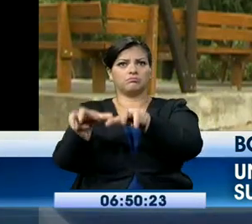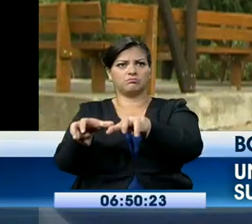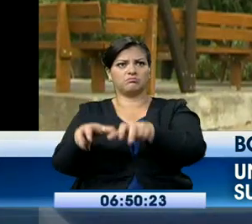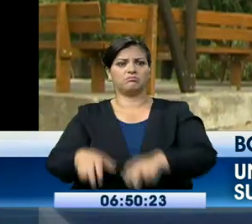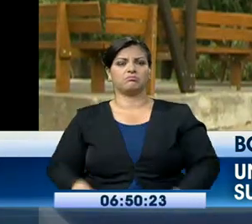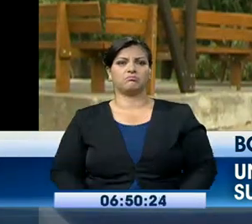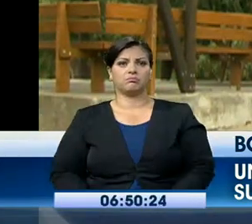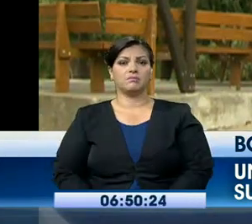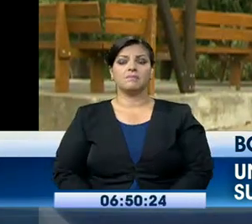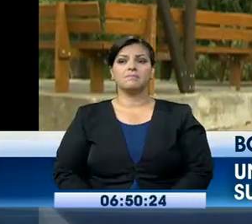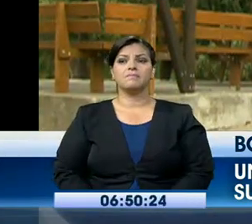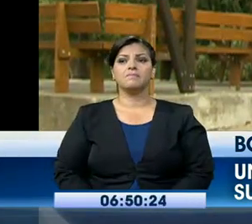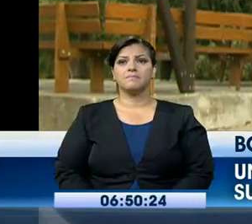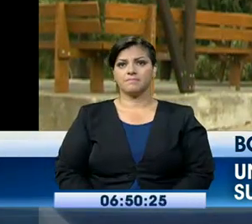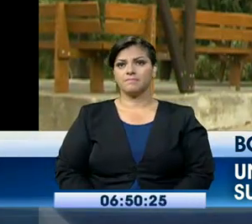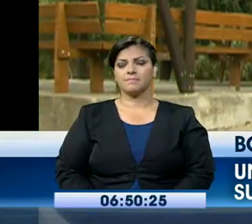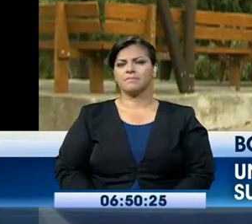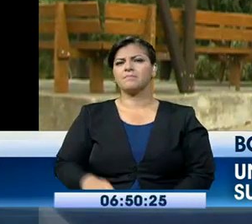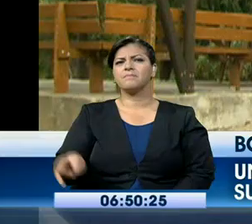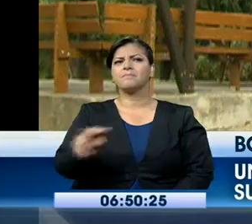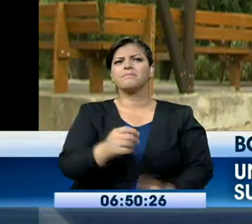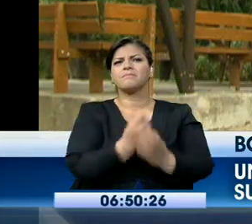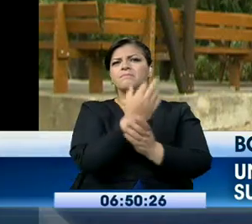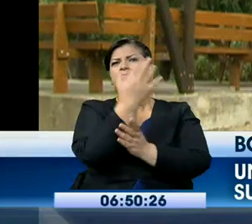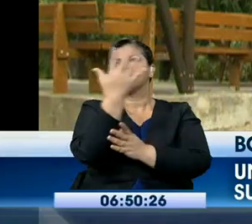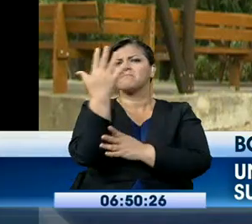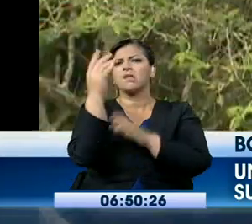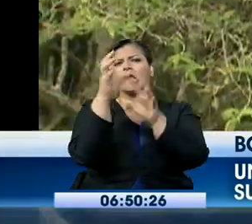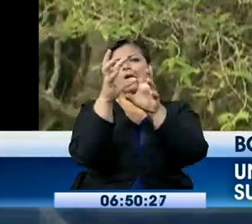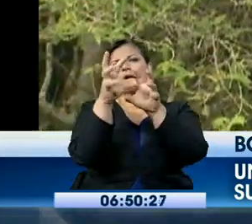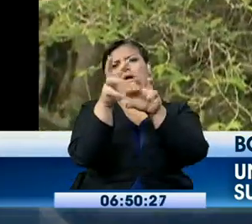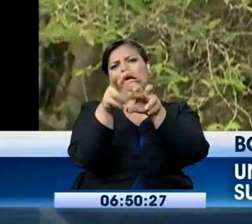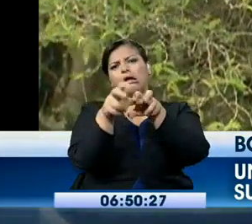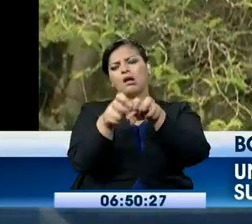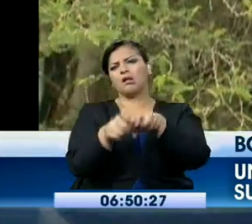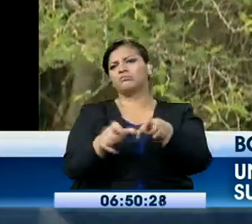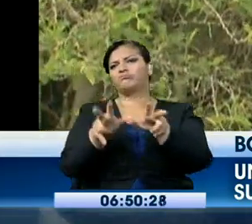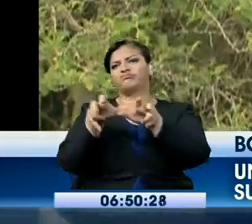hábitat alrededor en el área de amortiguamiento de este bosque.